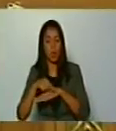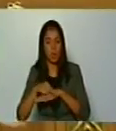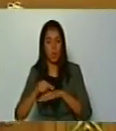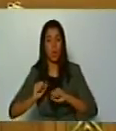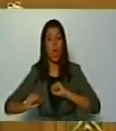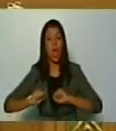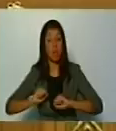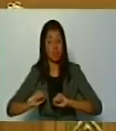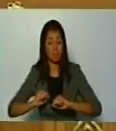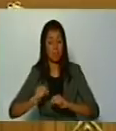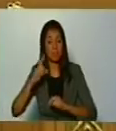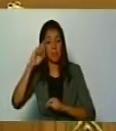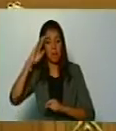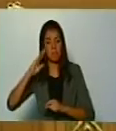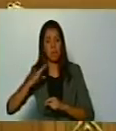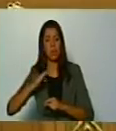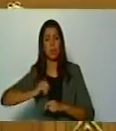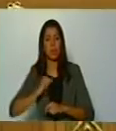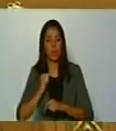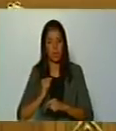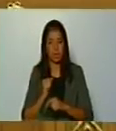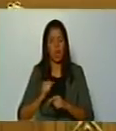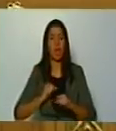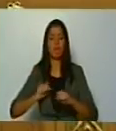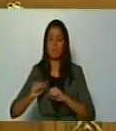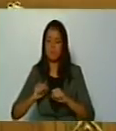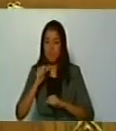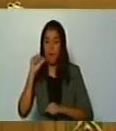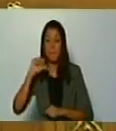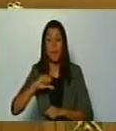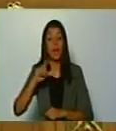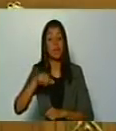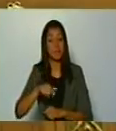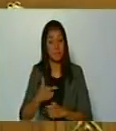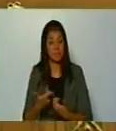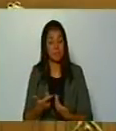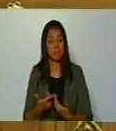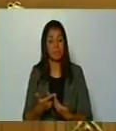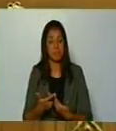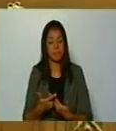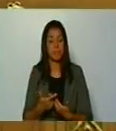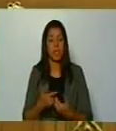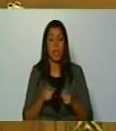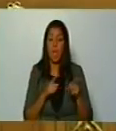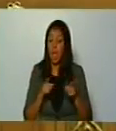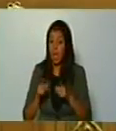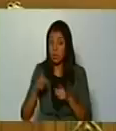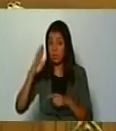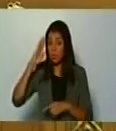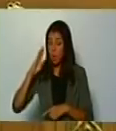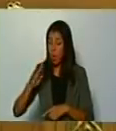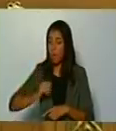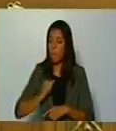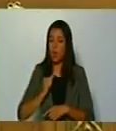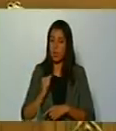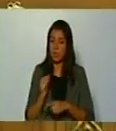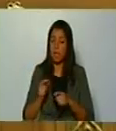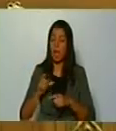hemos negado. Y por esas razones ustedes saben que esos agentes del Estado